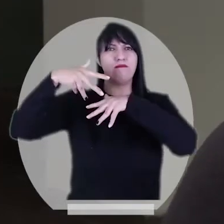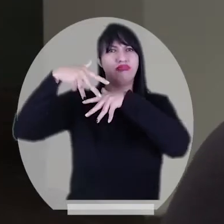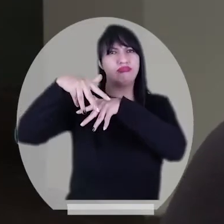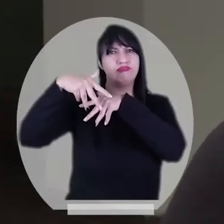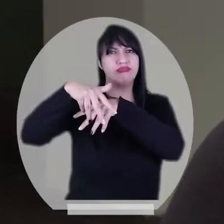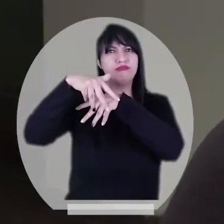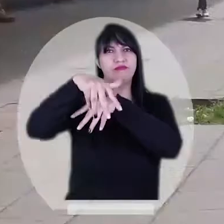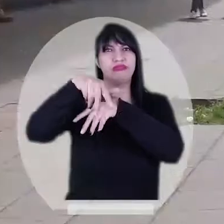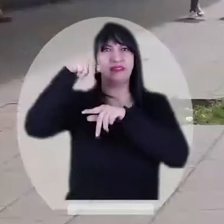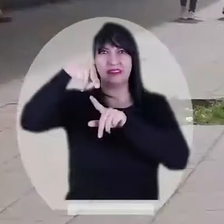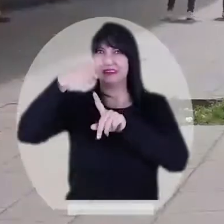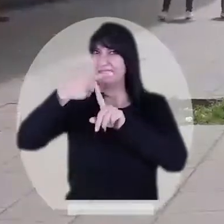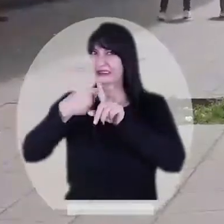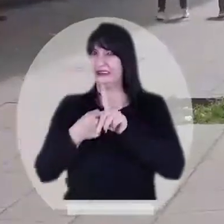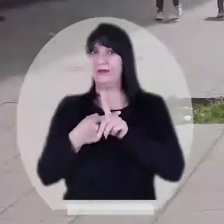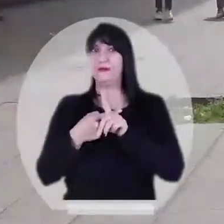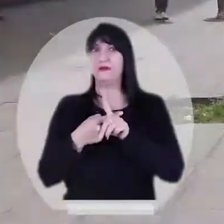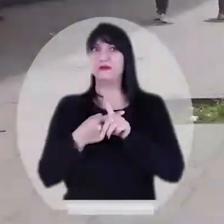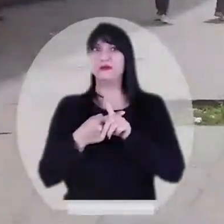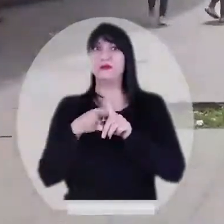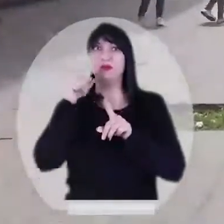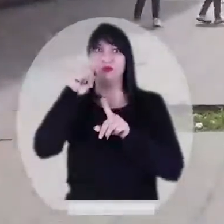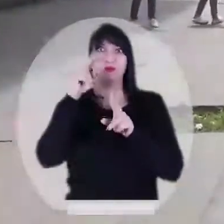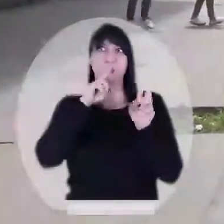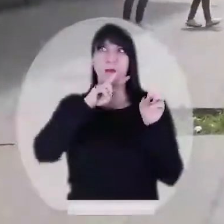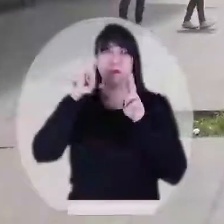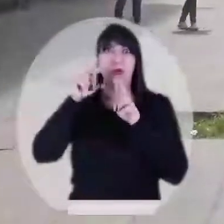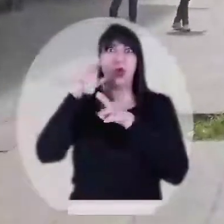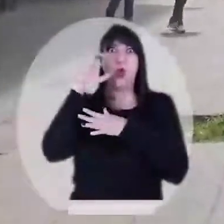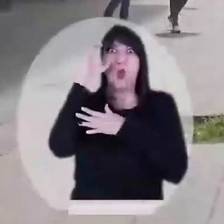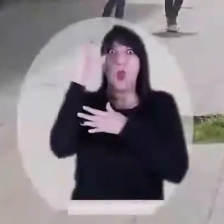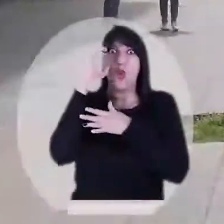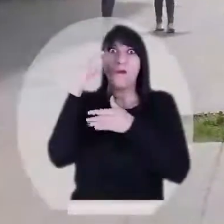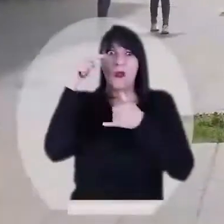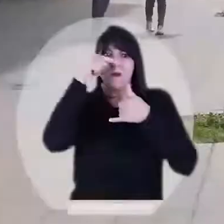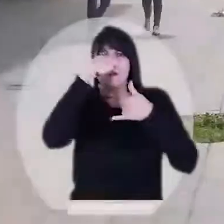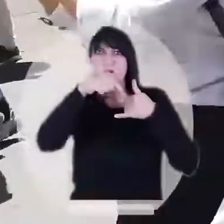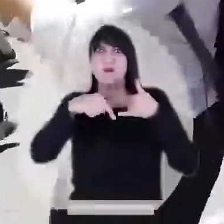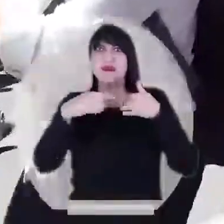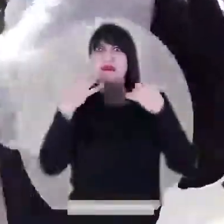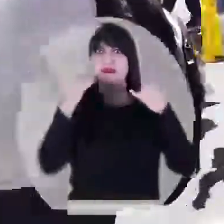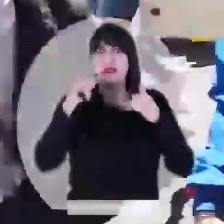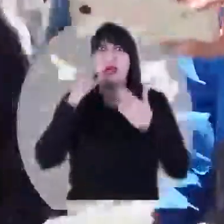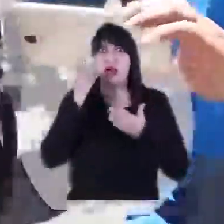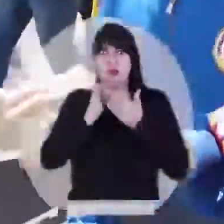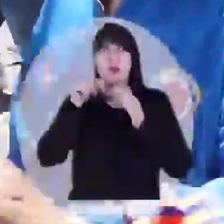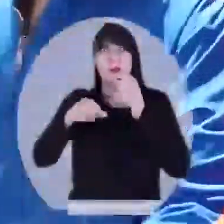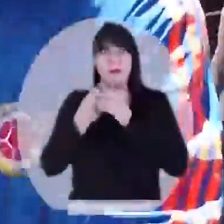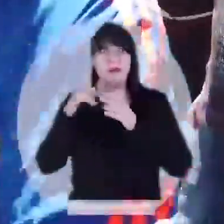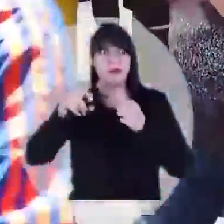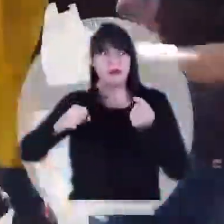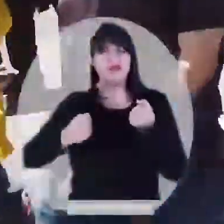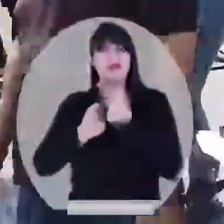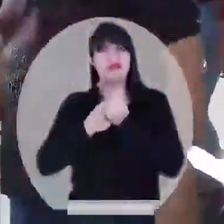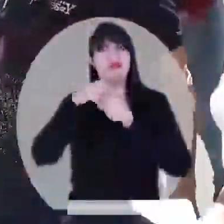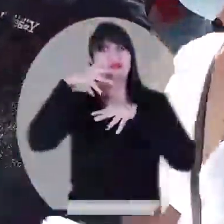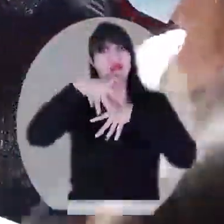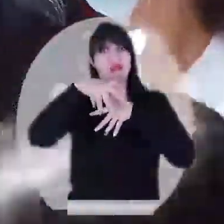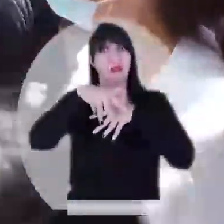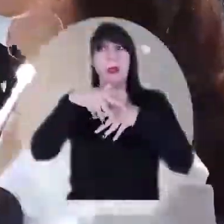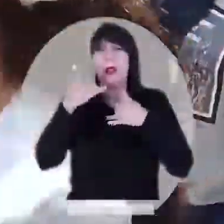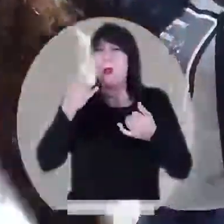presenciado durante este mes en Colombia y obviamente en nuestro municipio, es que verdaderamente podamos